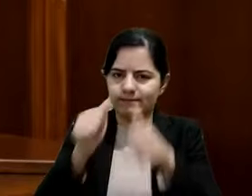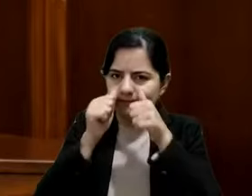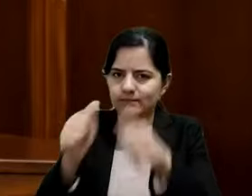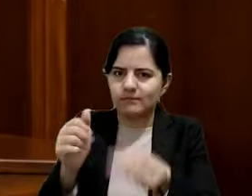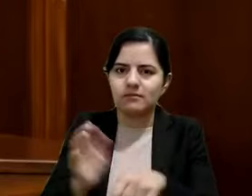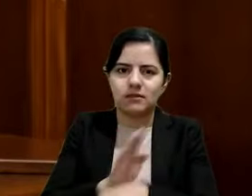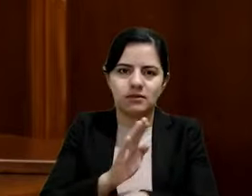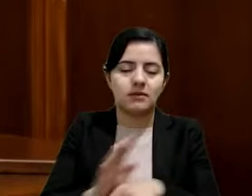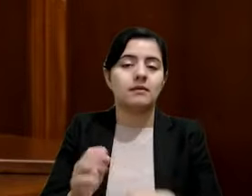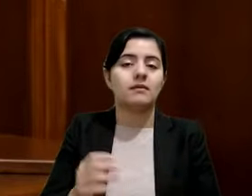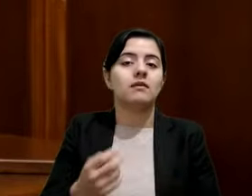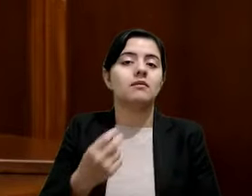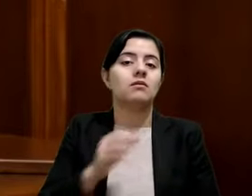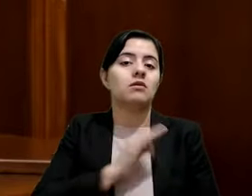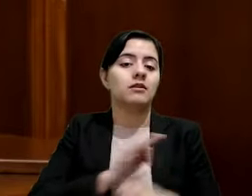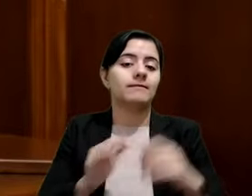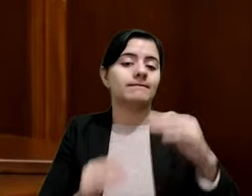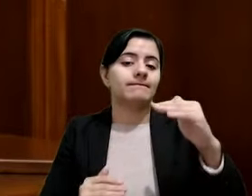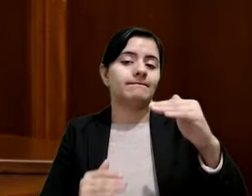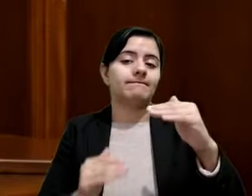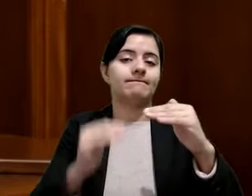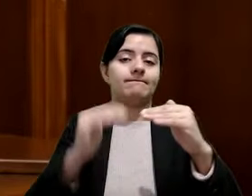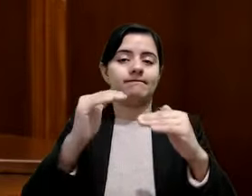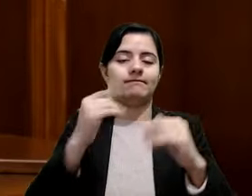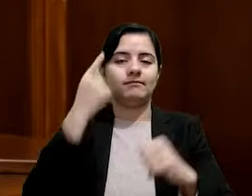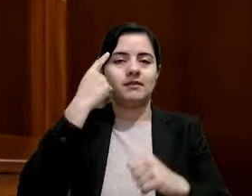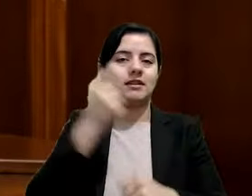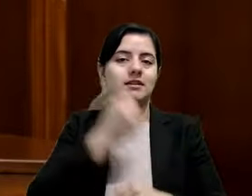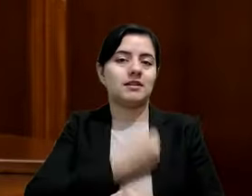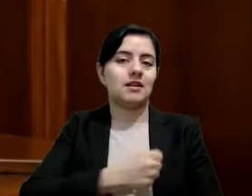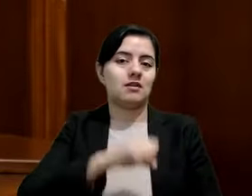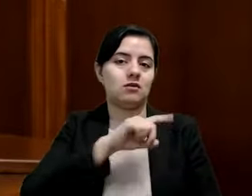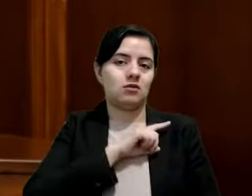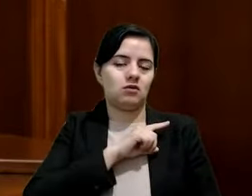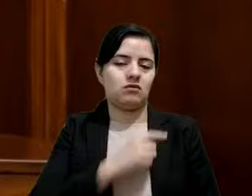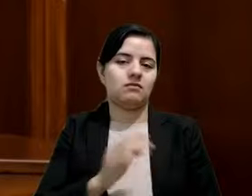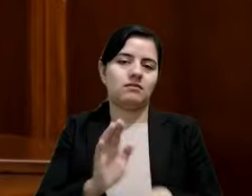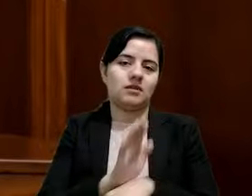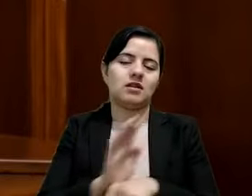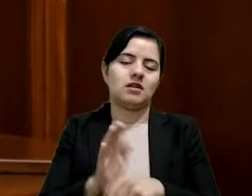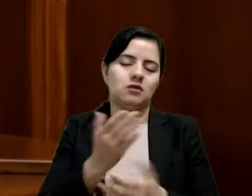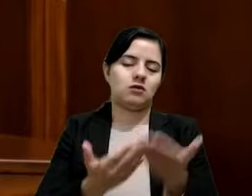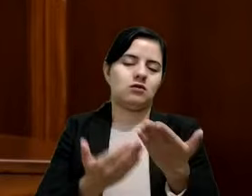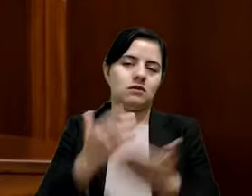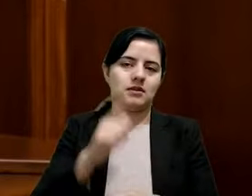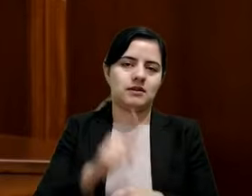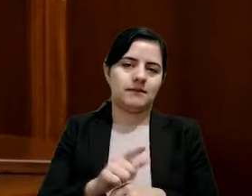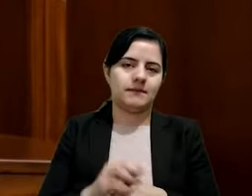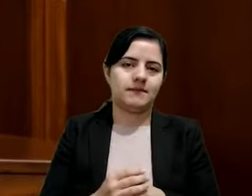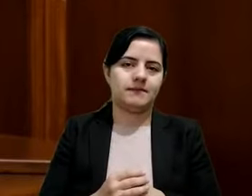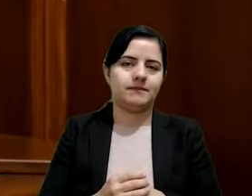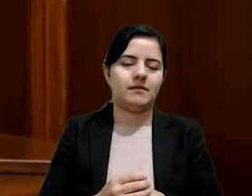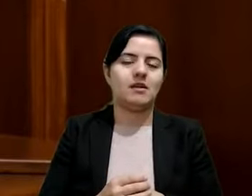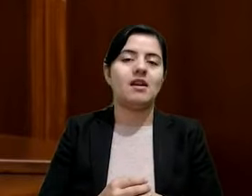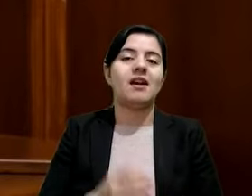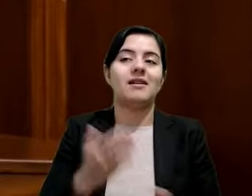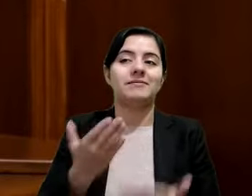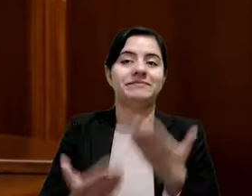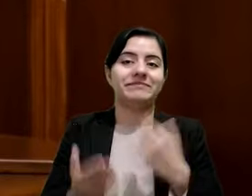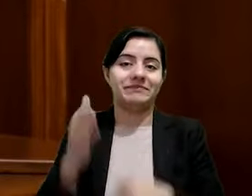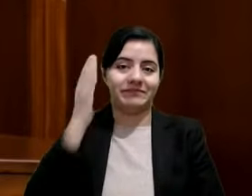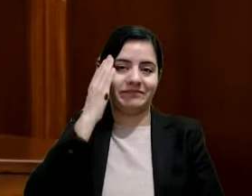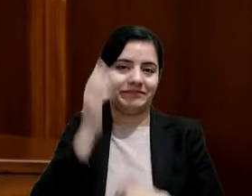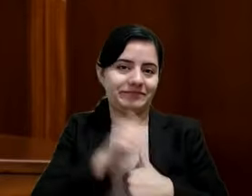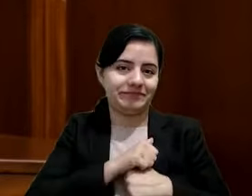cerrando brechas para que la salud sea la base del bienestar social y con el liderazgo de la gobernadora Delfina